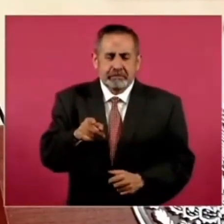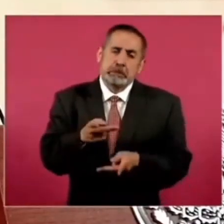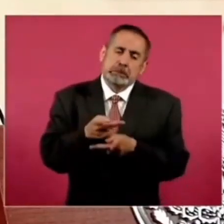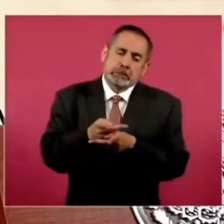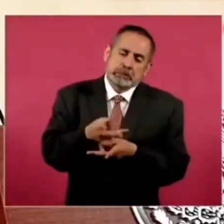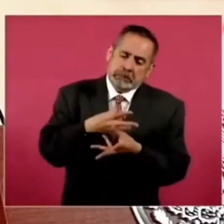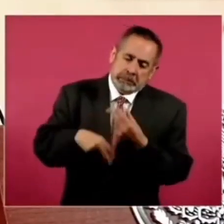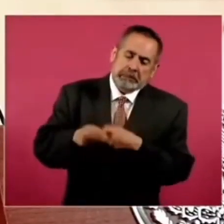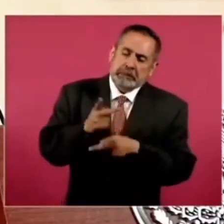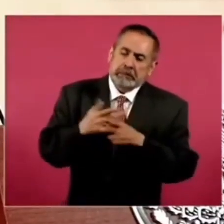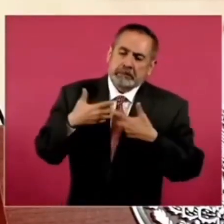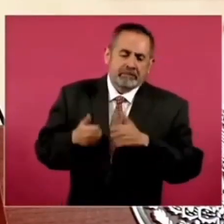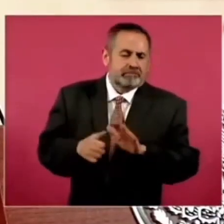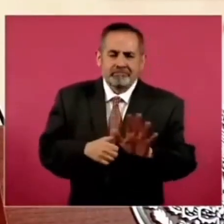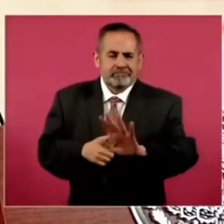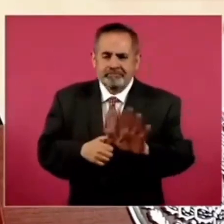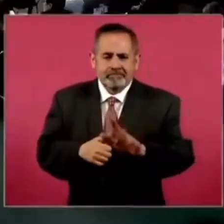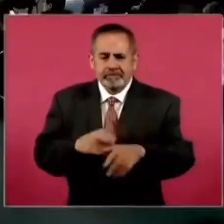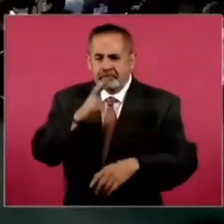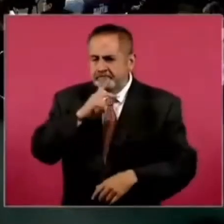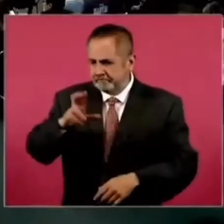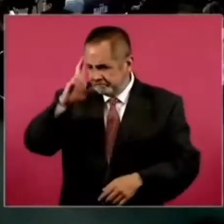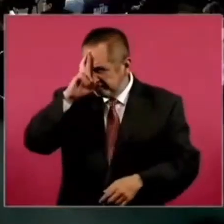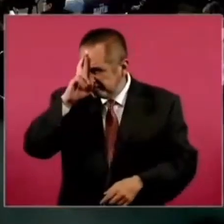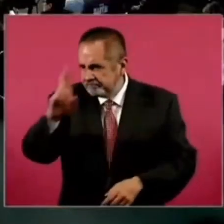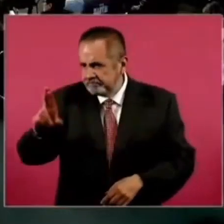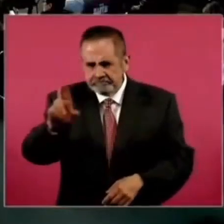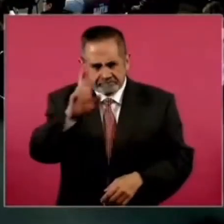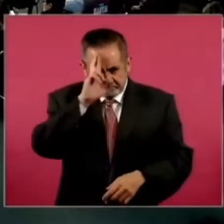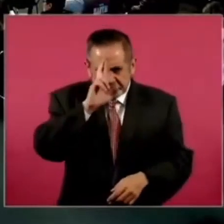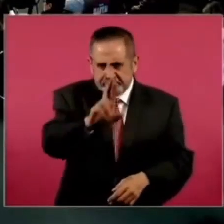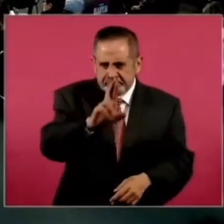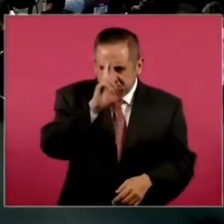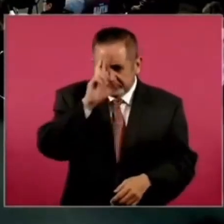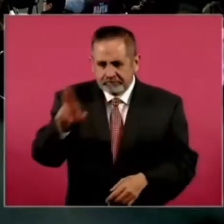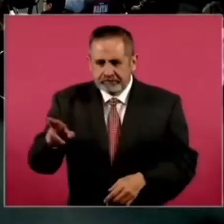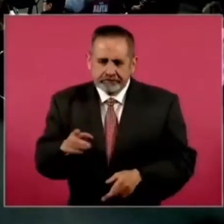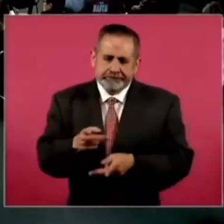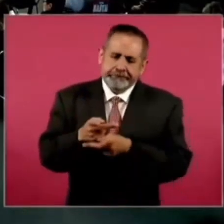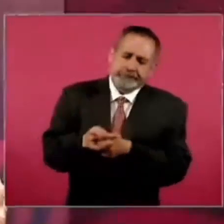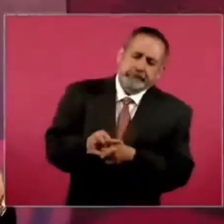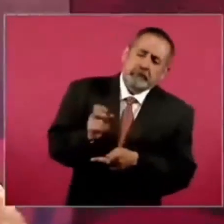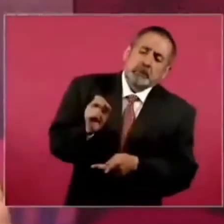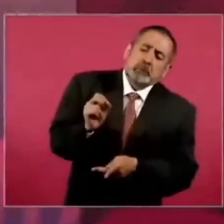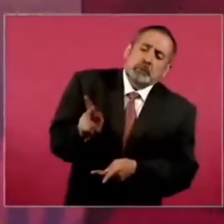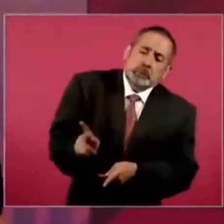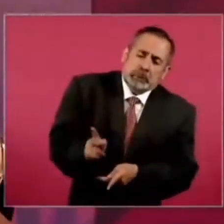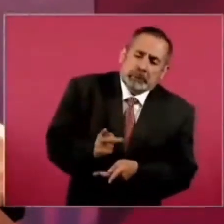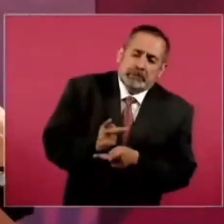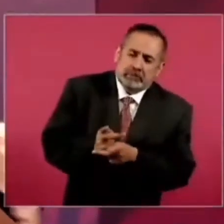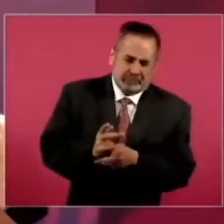tolerancia, me gusta la palabra respeto. Que tolerar es, a ver,